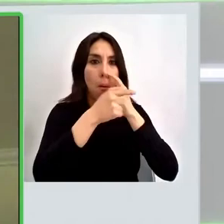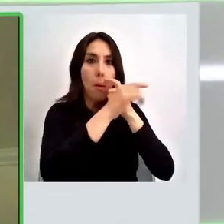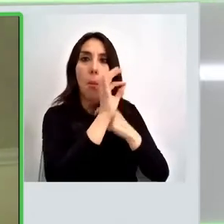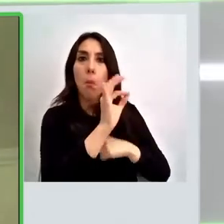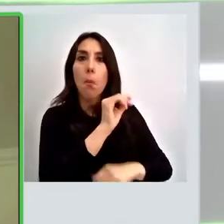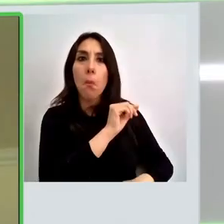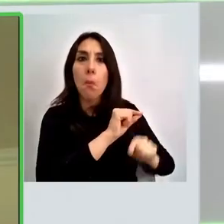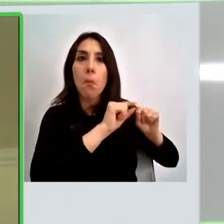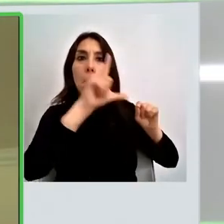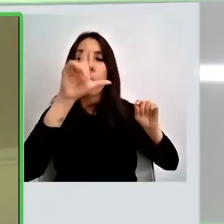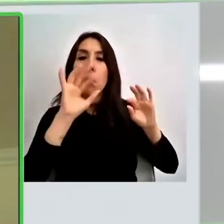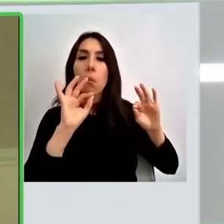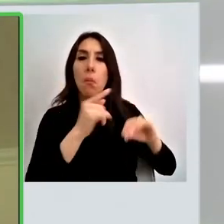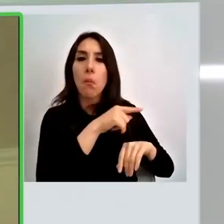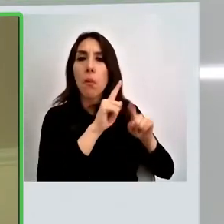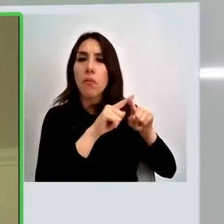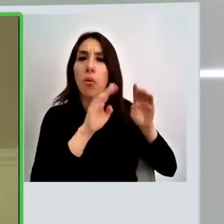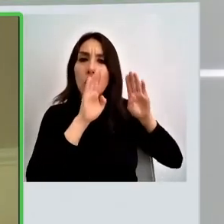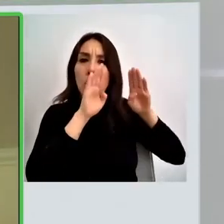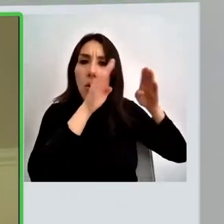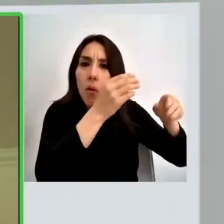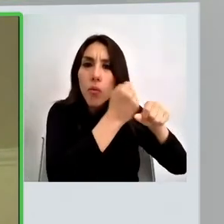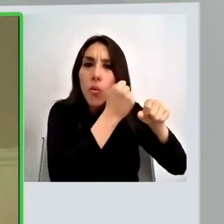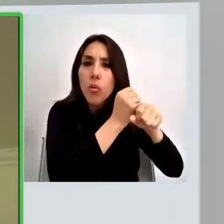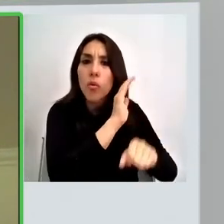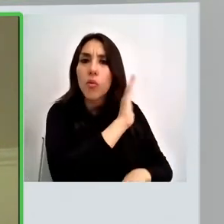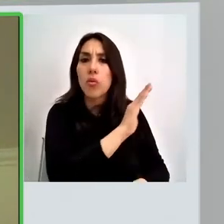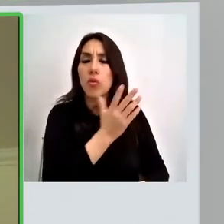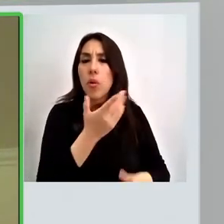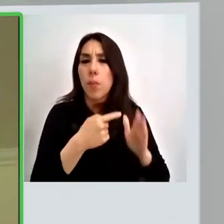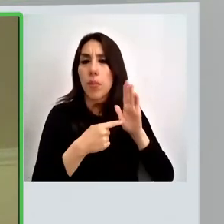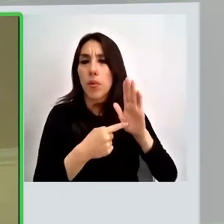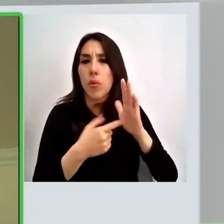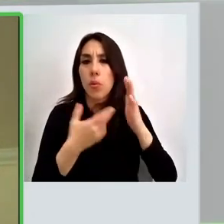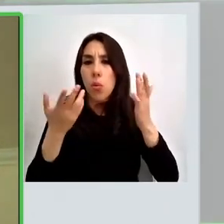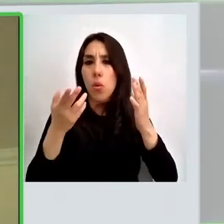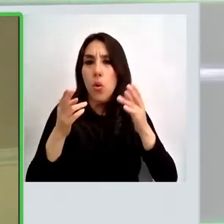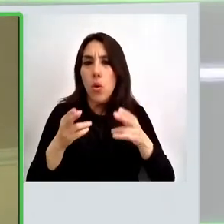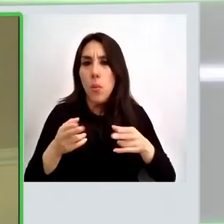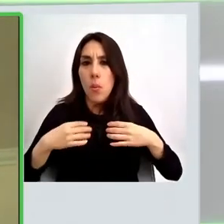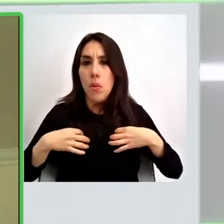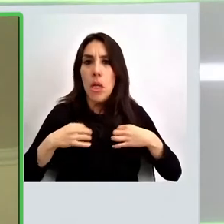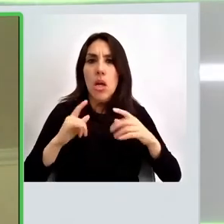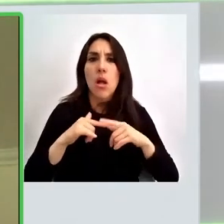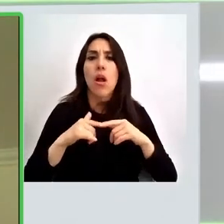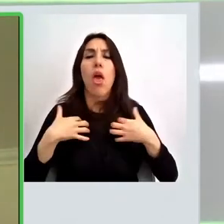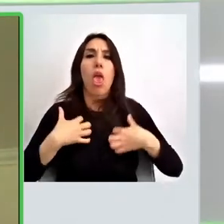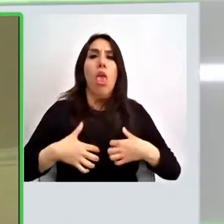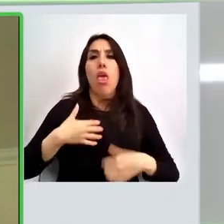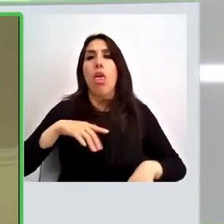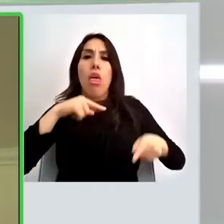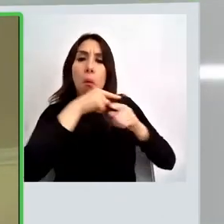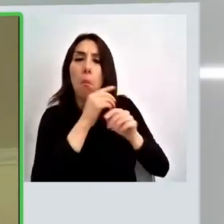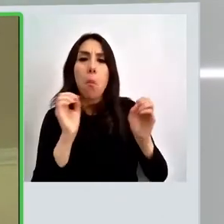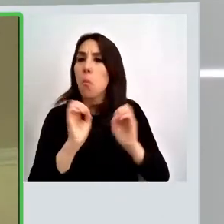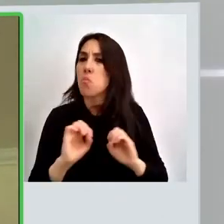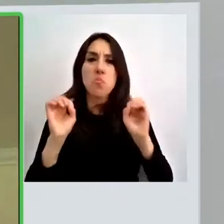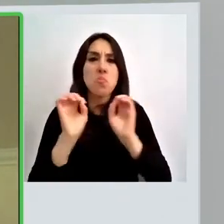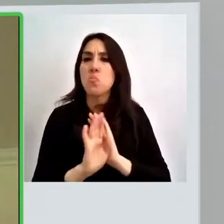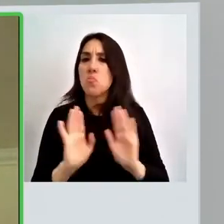porque por ejemplo el ruido ya no le molestaba entonces tenía más parte por